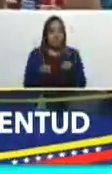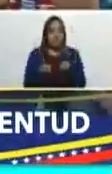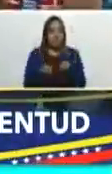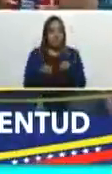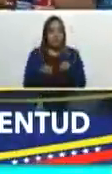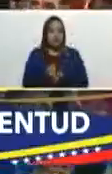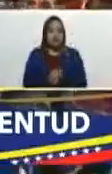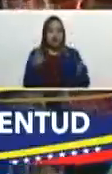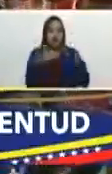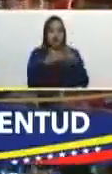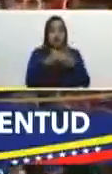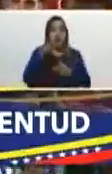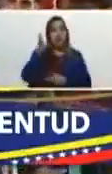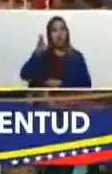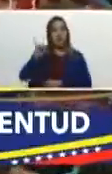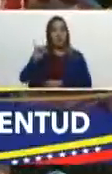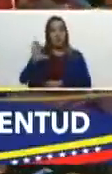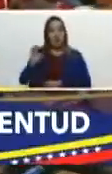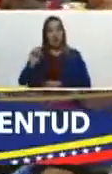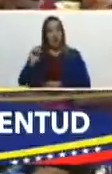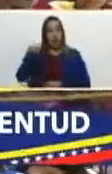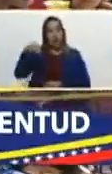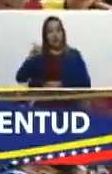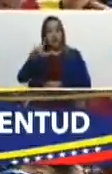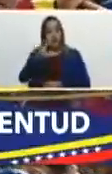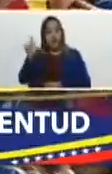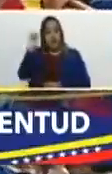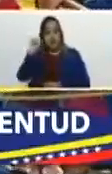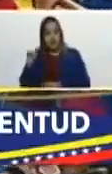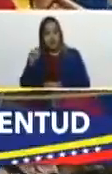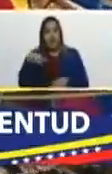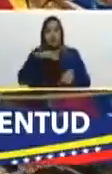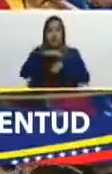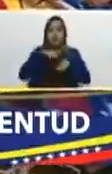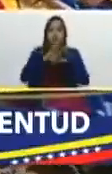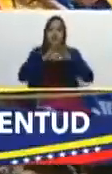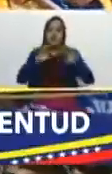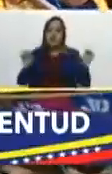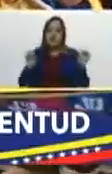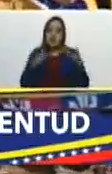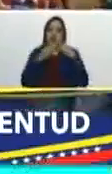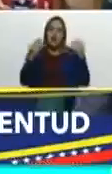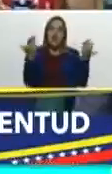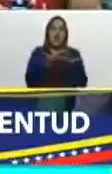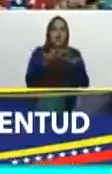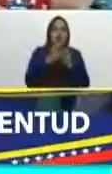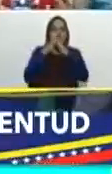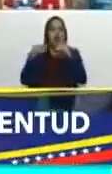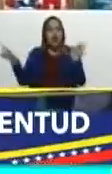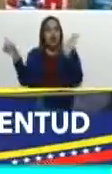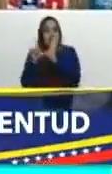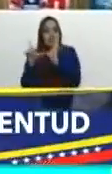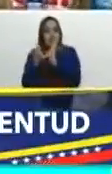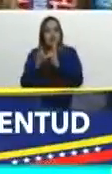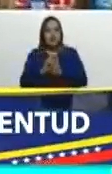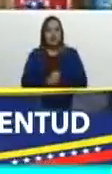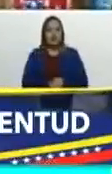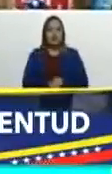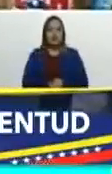las Bricomil, ministra Yelitza Santaella, todas las escuelas, todos los liceos,